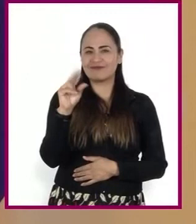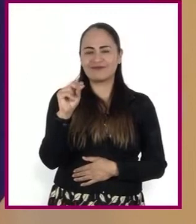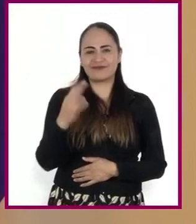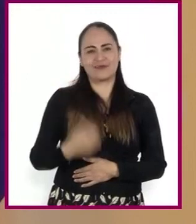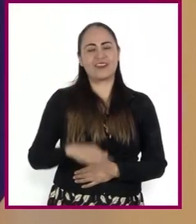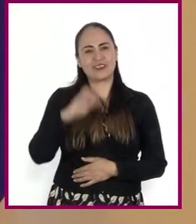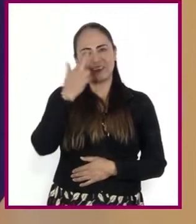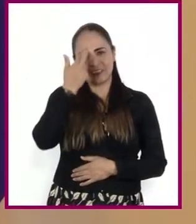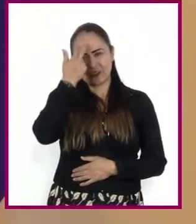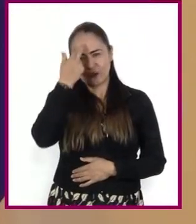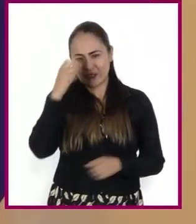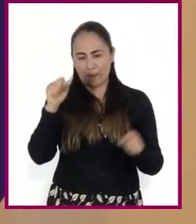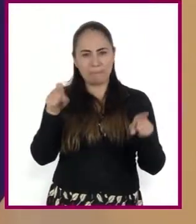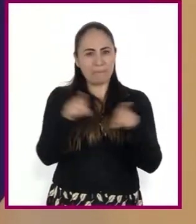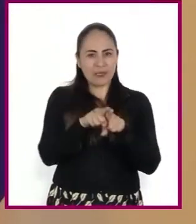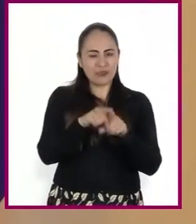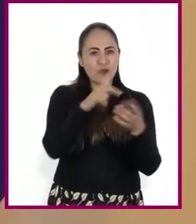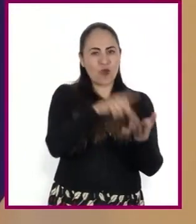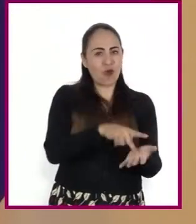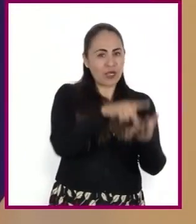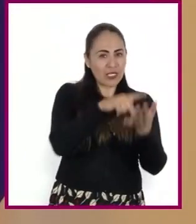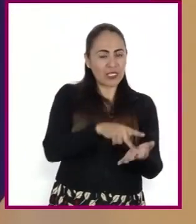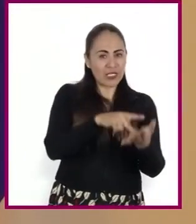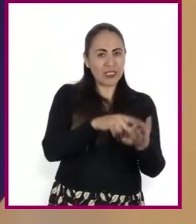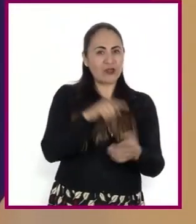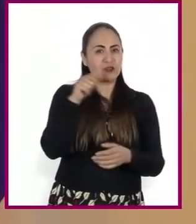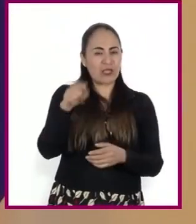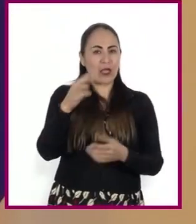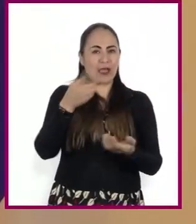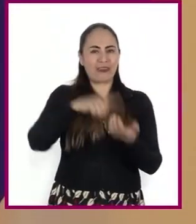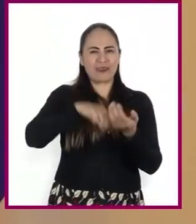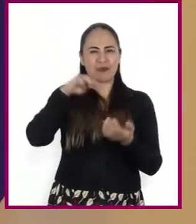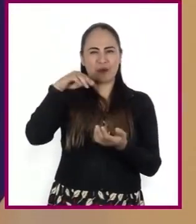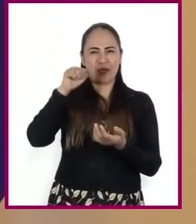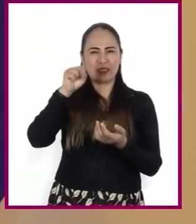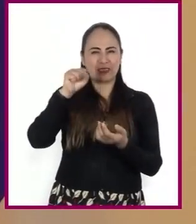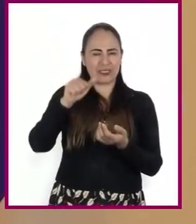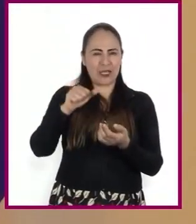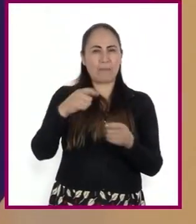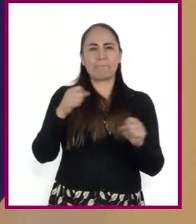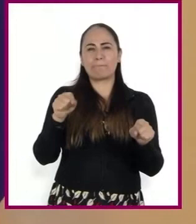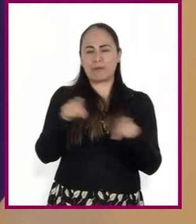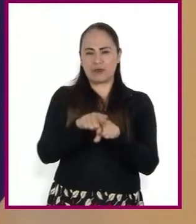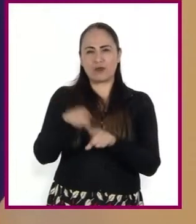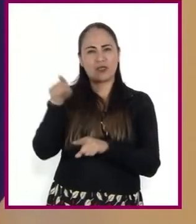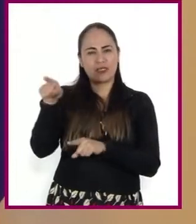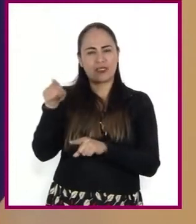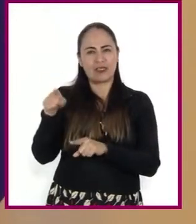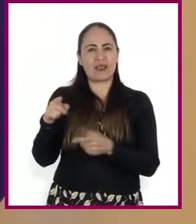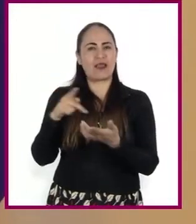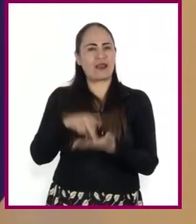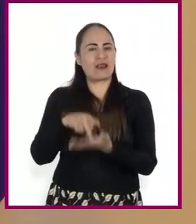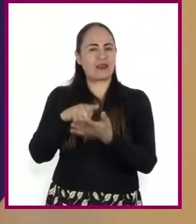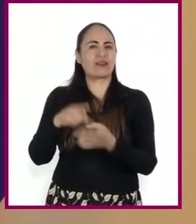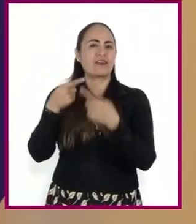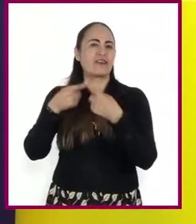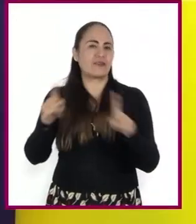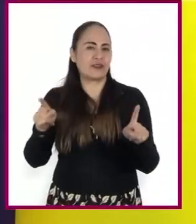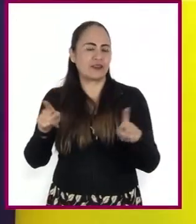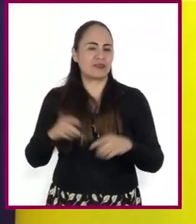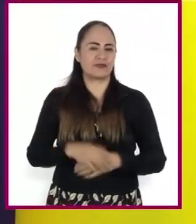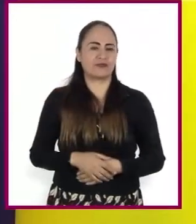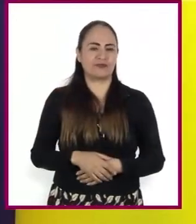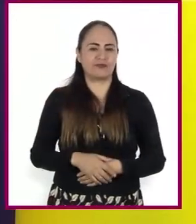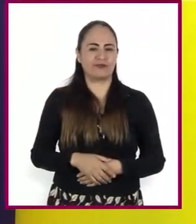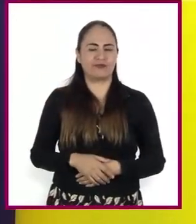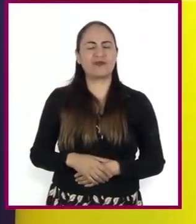que tu masa será la misma, lo que cambia es tu peso, que es la fuerza con la que se atrae tu cuerpo hacia el astro elegido.